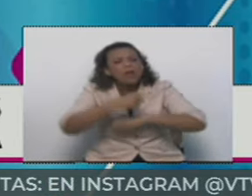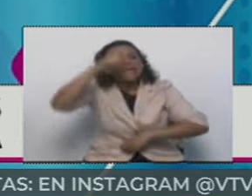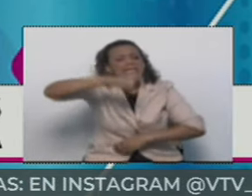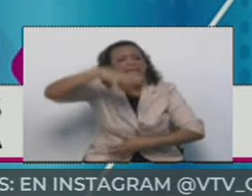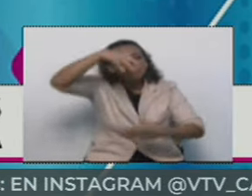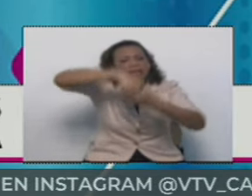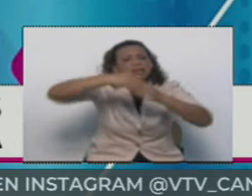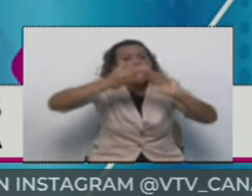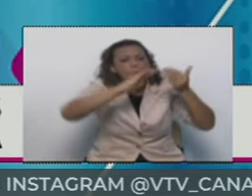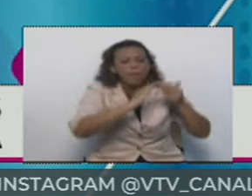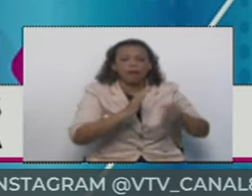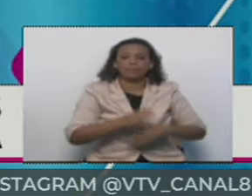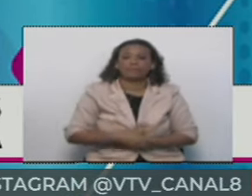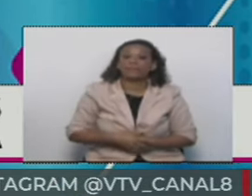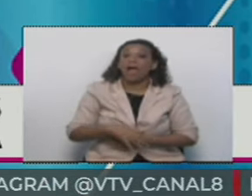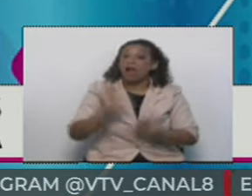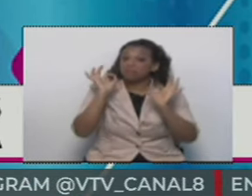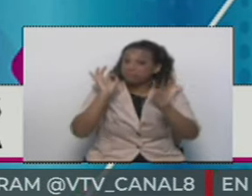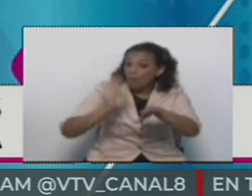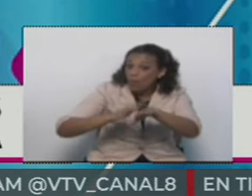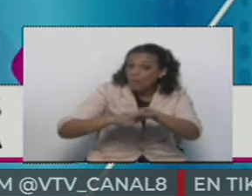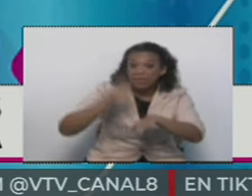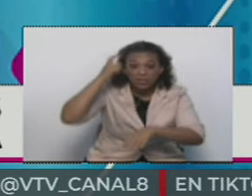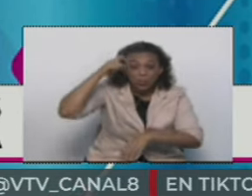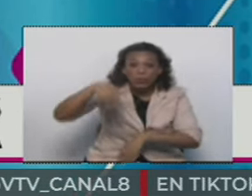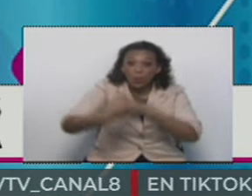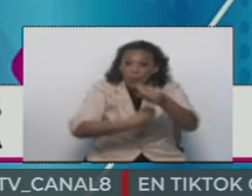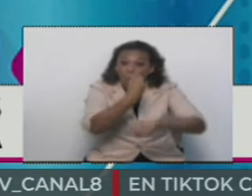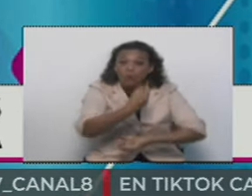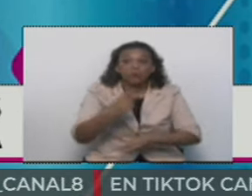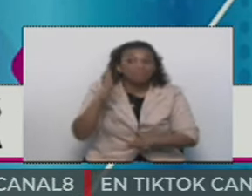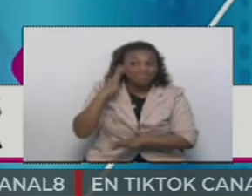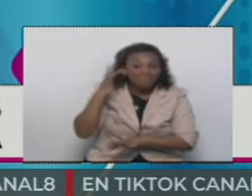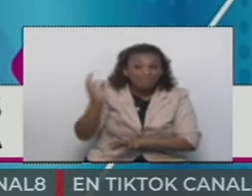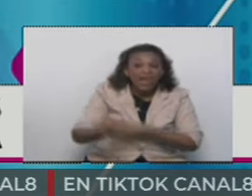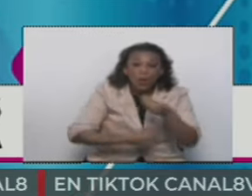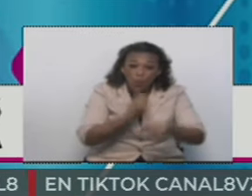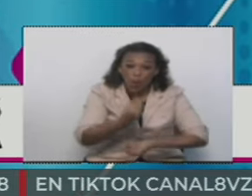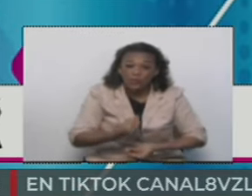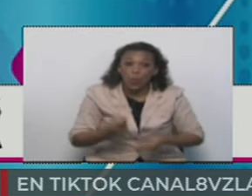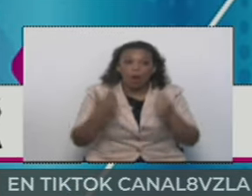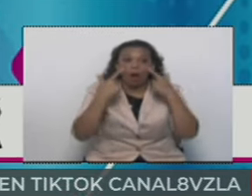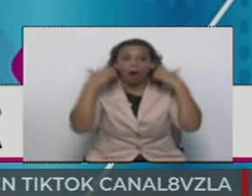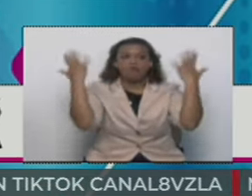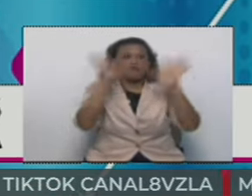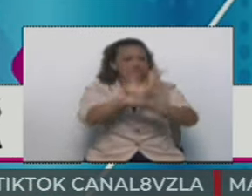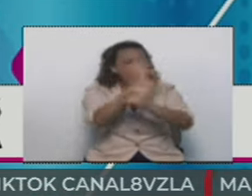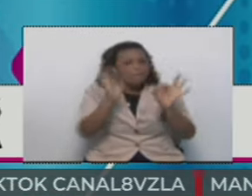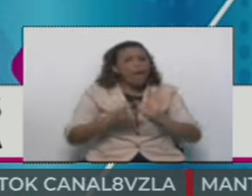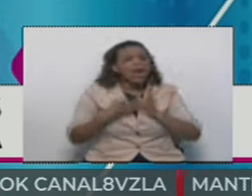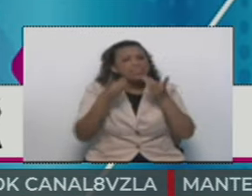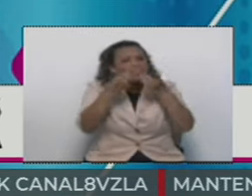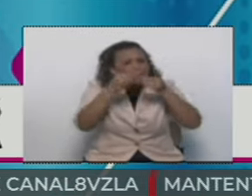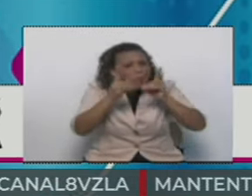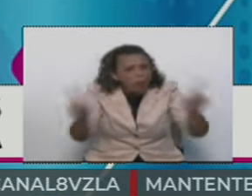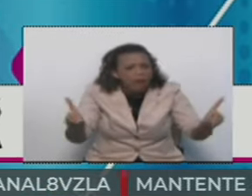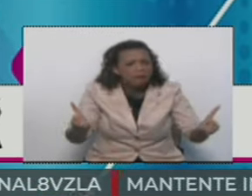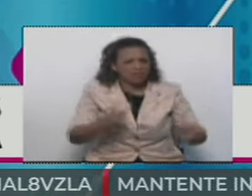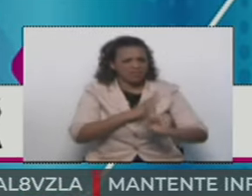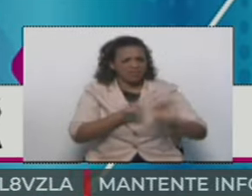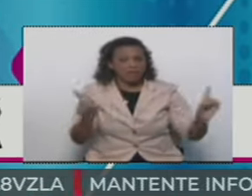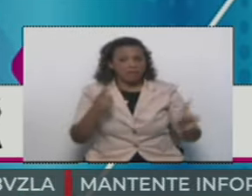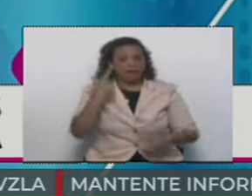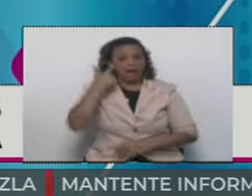desde el punto de vista del Estado. Al momento se han efectuado, óigase bien, porque es la extraña forma de democracia en Venezuela, que en